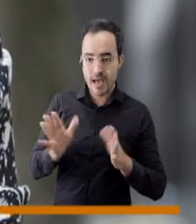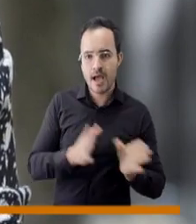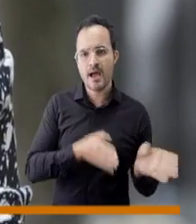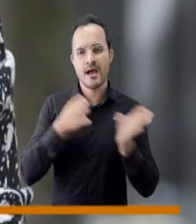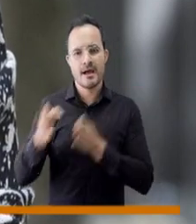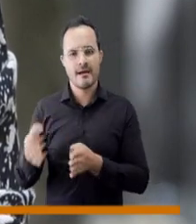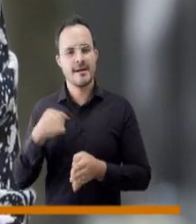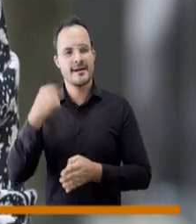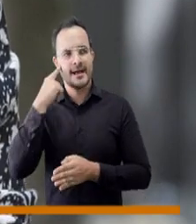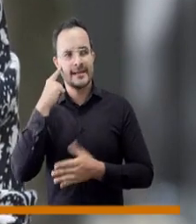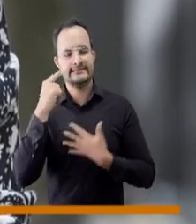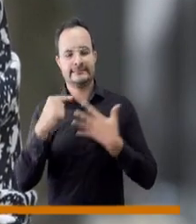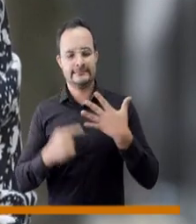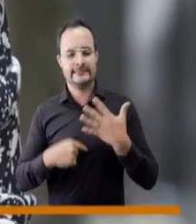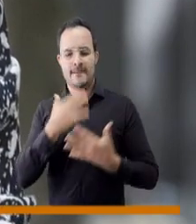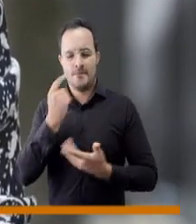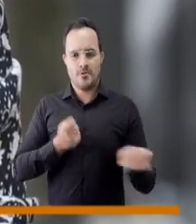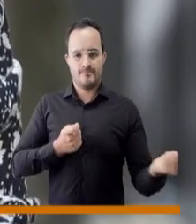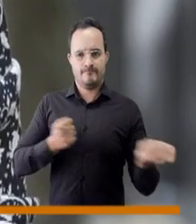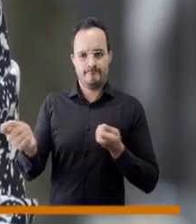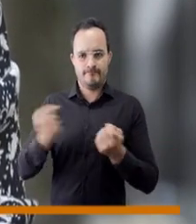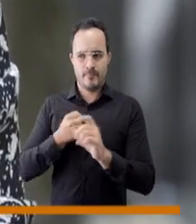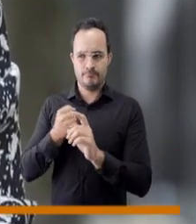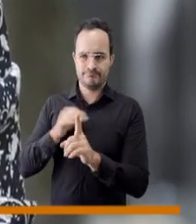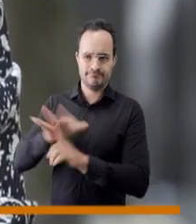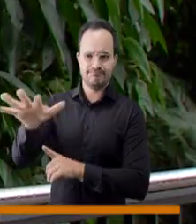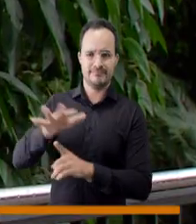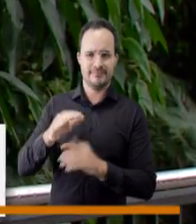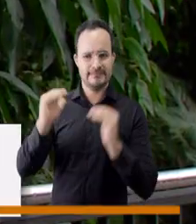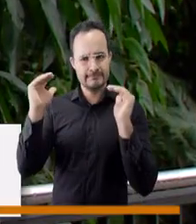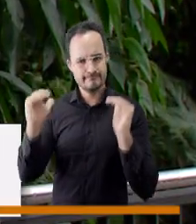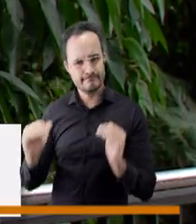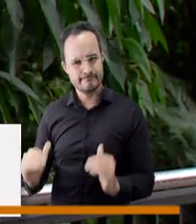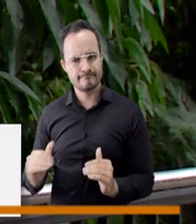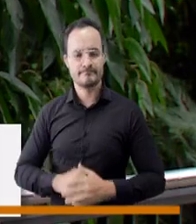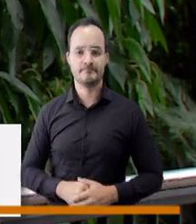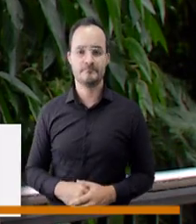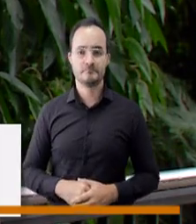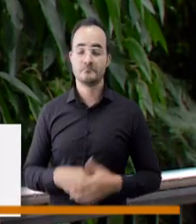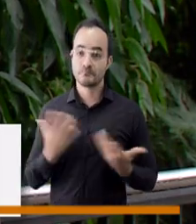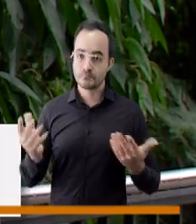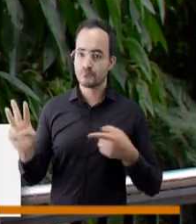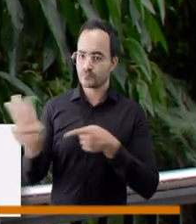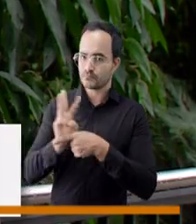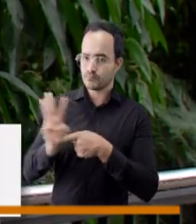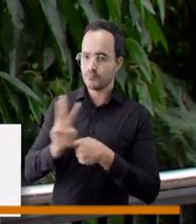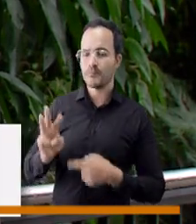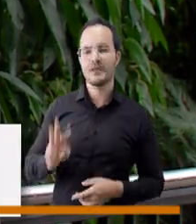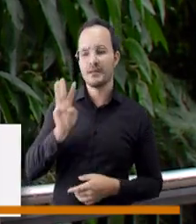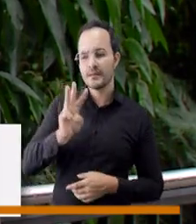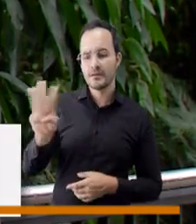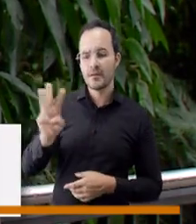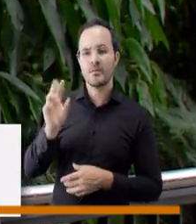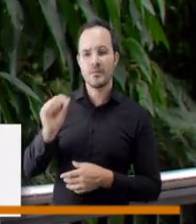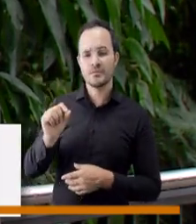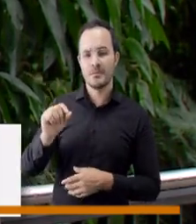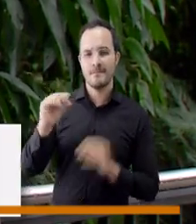calculado, podemos tomar medidas para reducir este impacto. Bueno, a través de nuestras páginas web